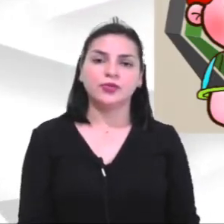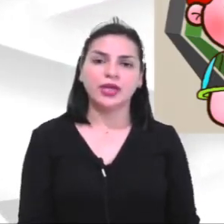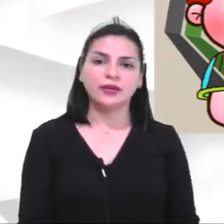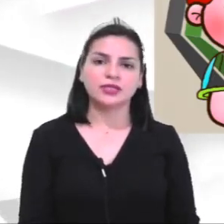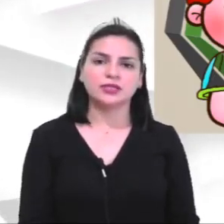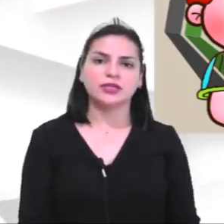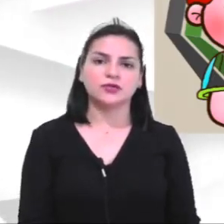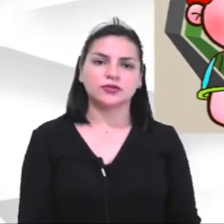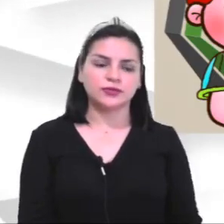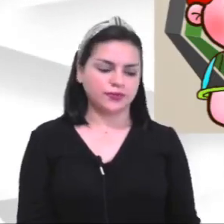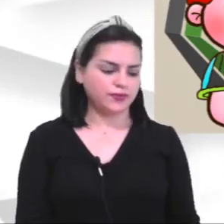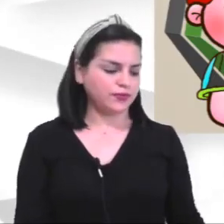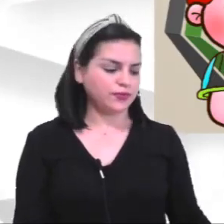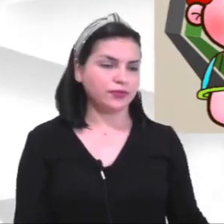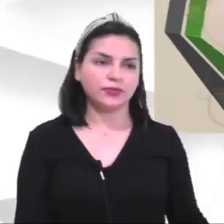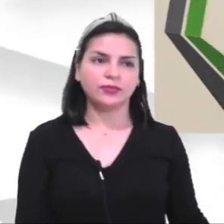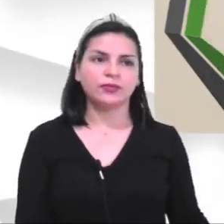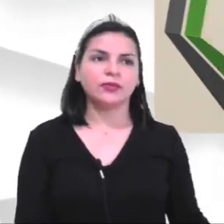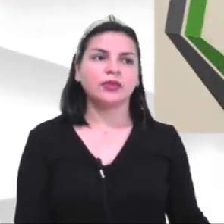Muy bien, mis niños.